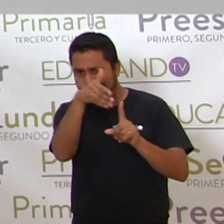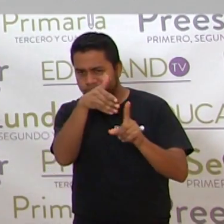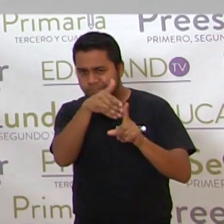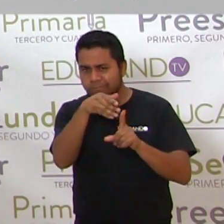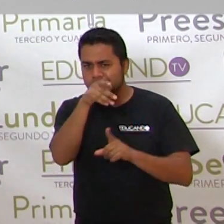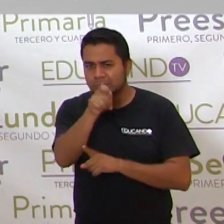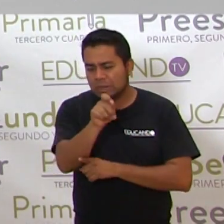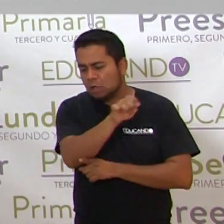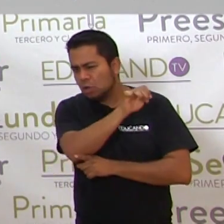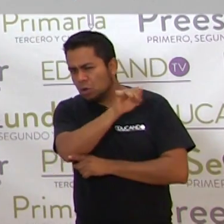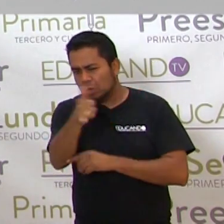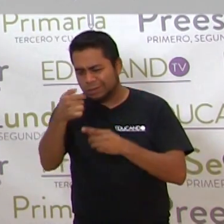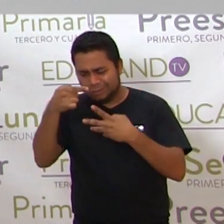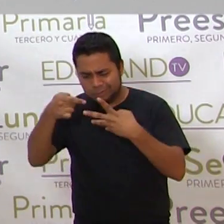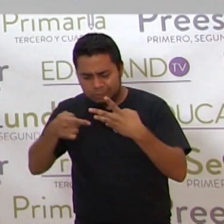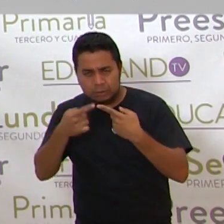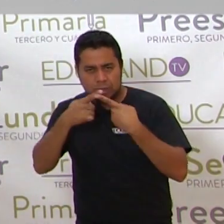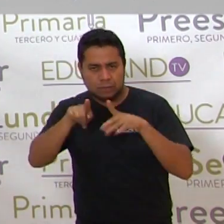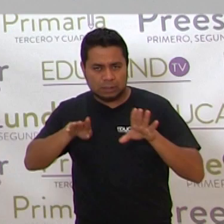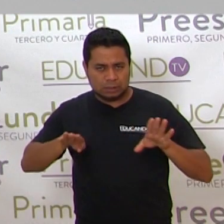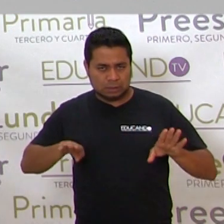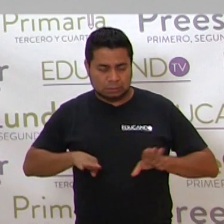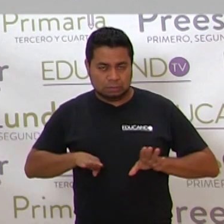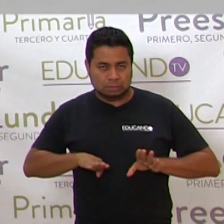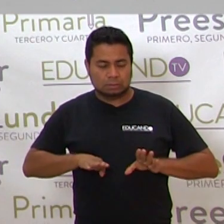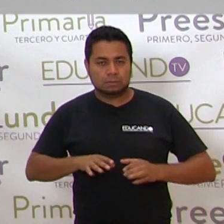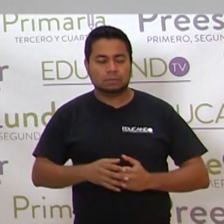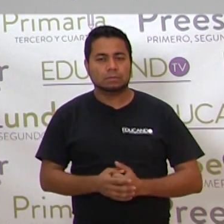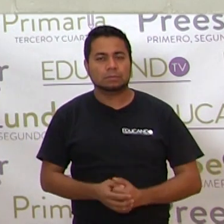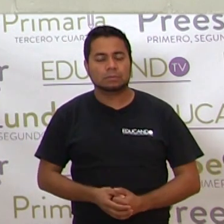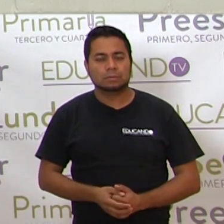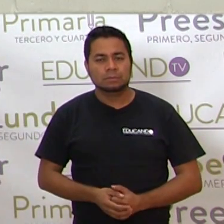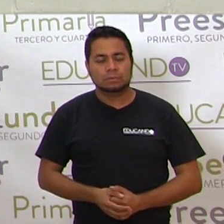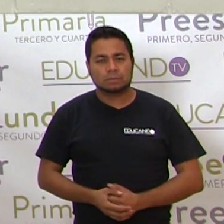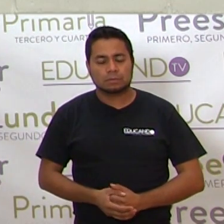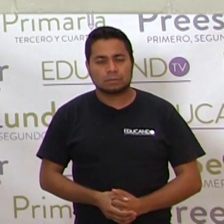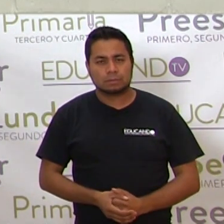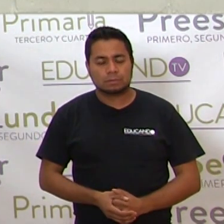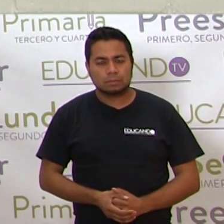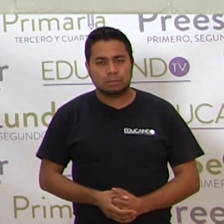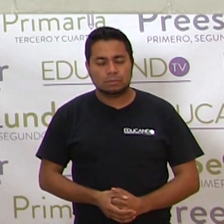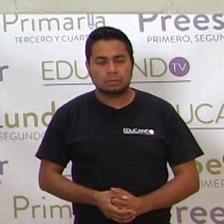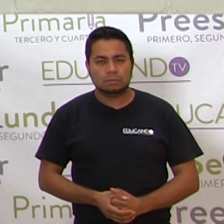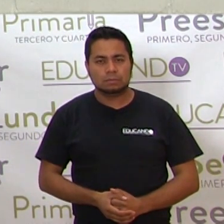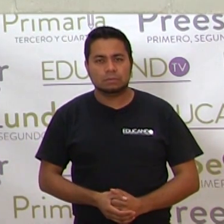otras características. Y vamos a iniciar por los